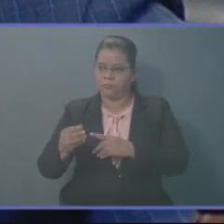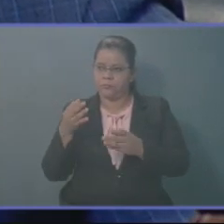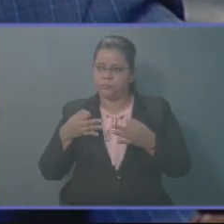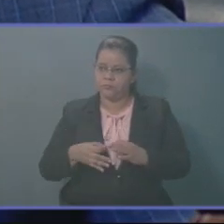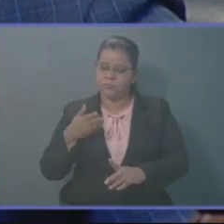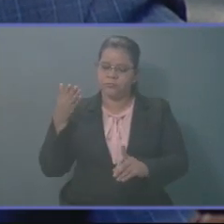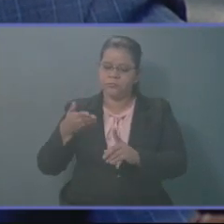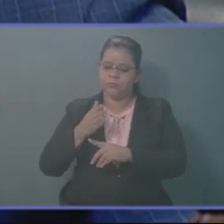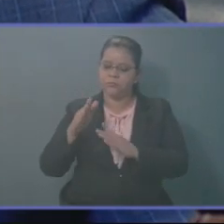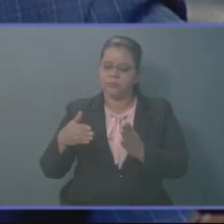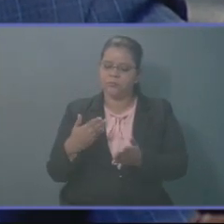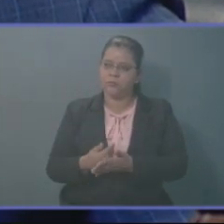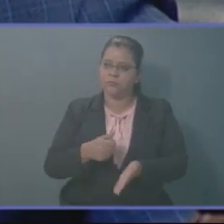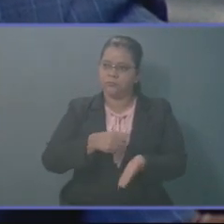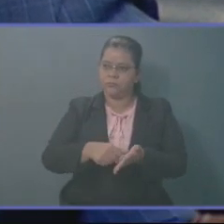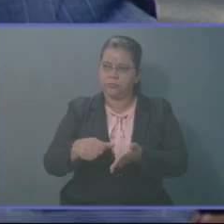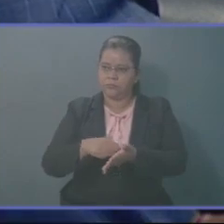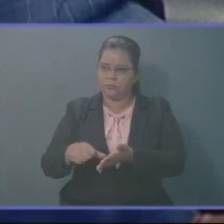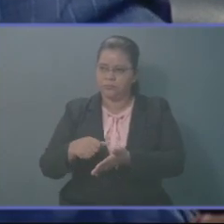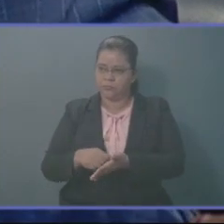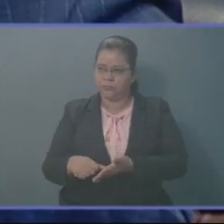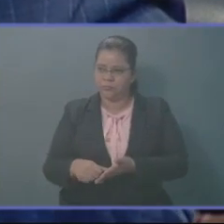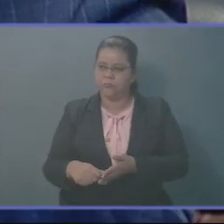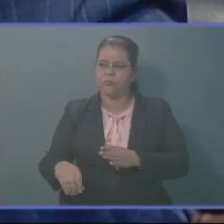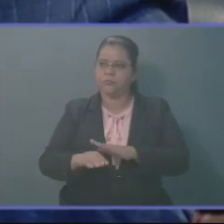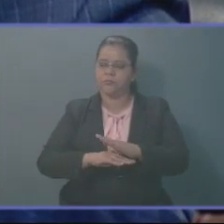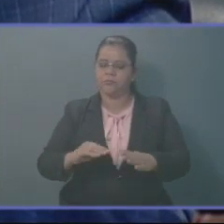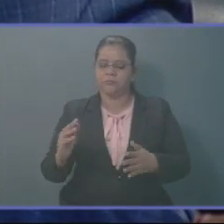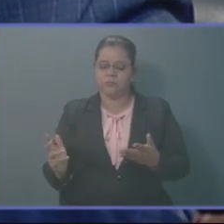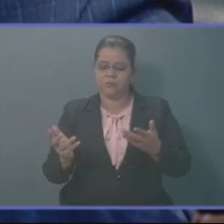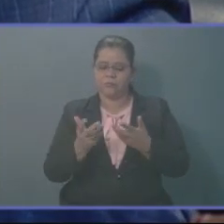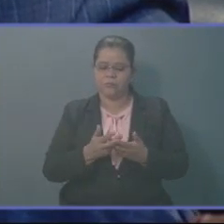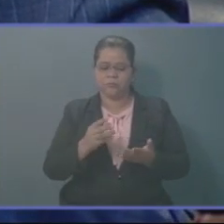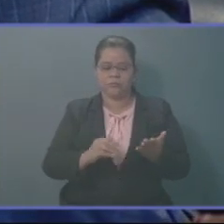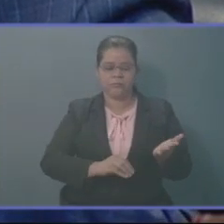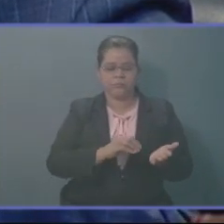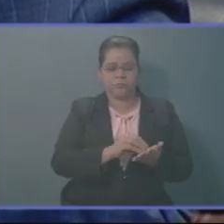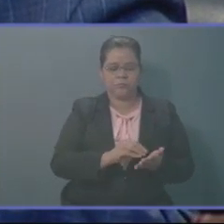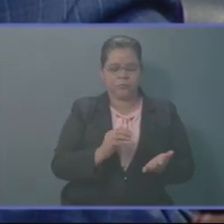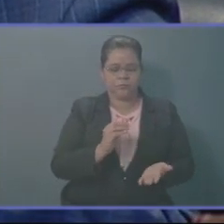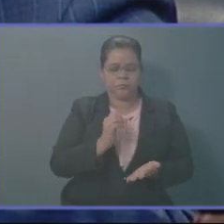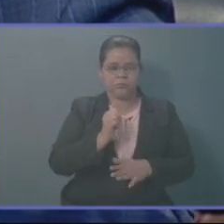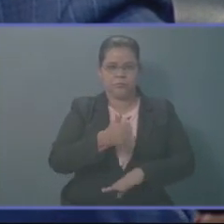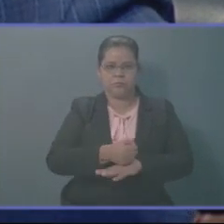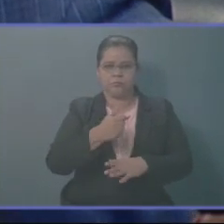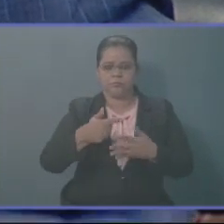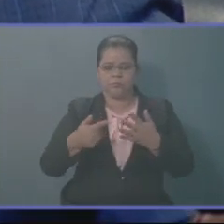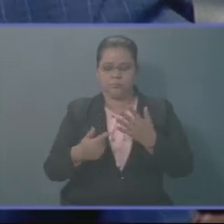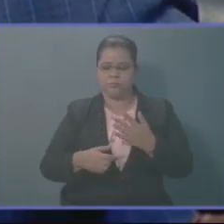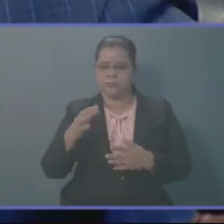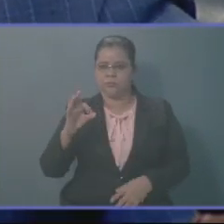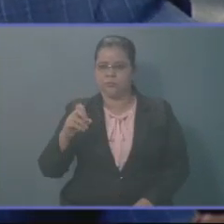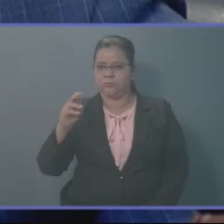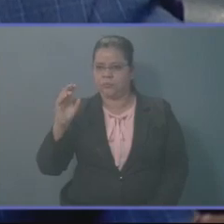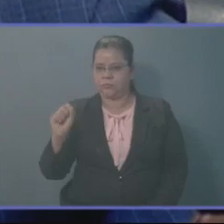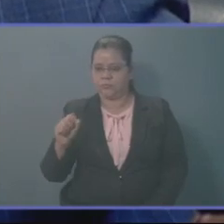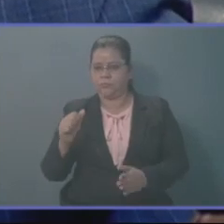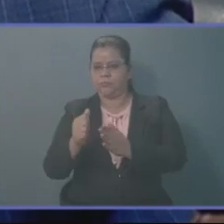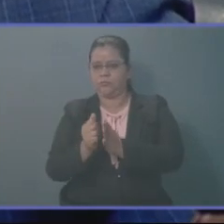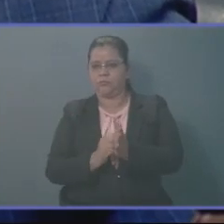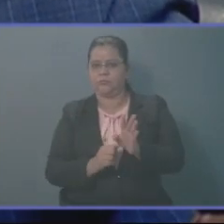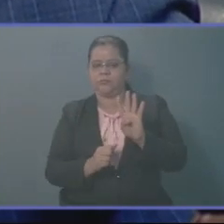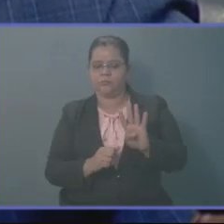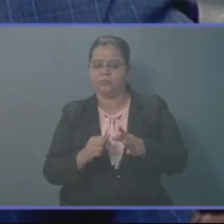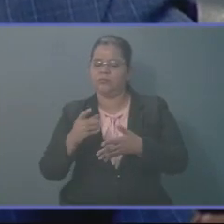directa a los gobiernos municipales de conformidad a los criterios establecidos en la Ley FODES. Artículo 4. El